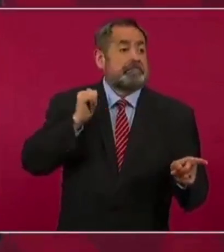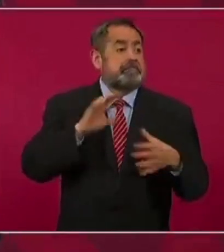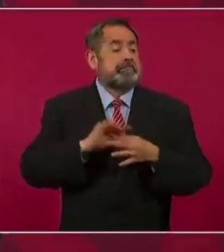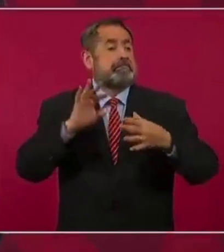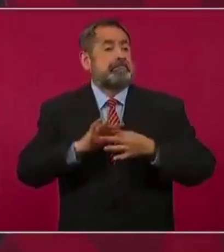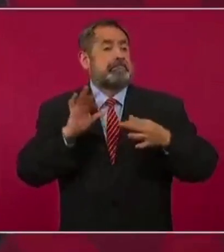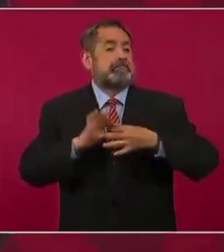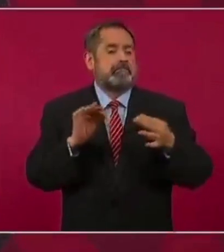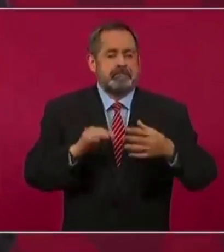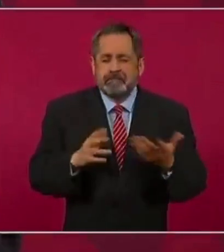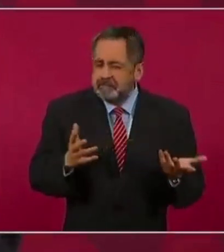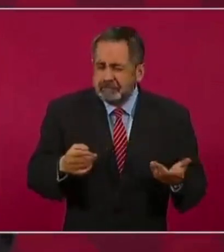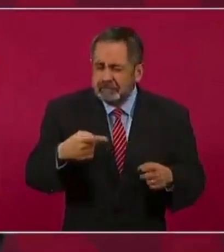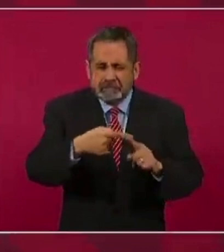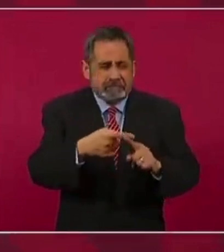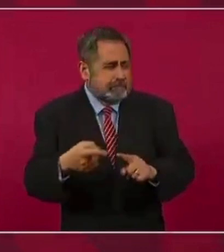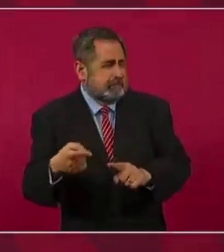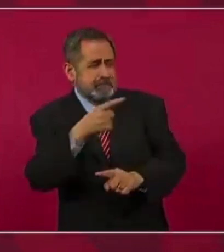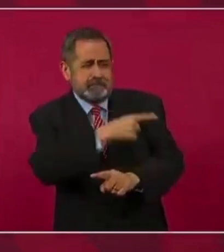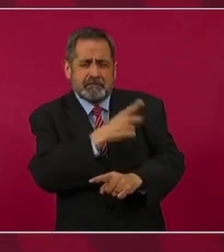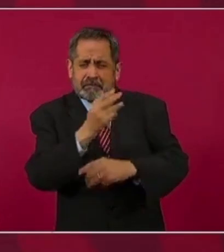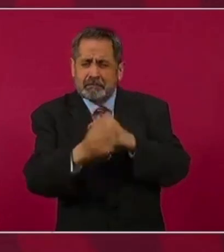que engañó durante mucho tiempo